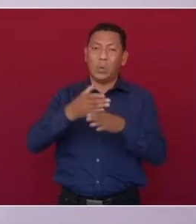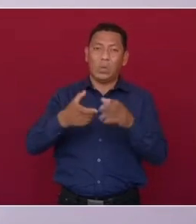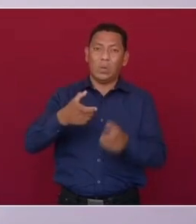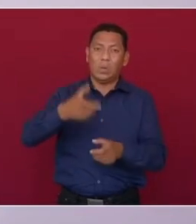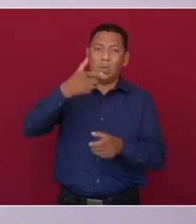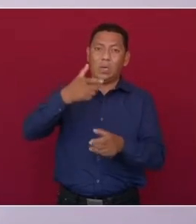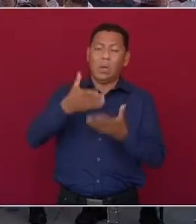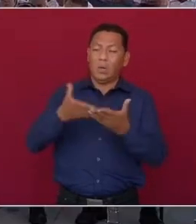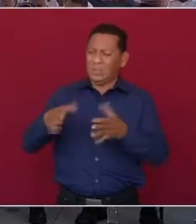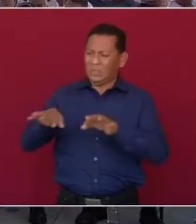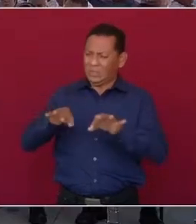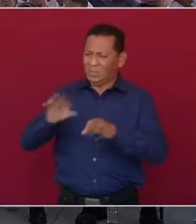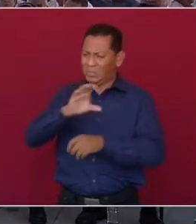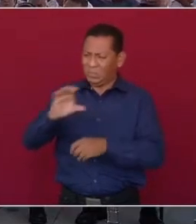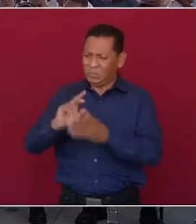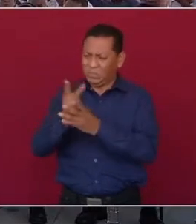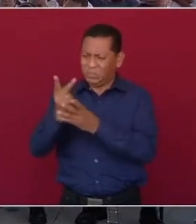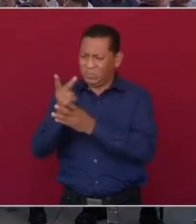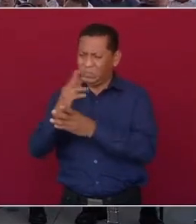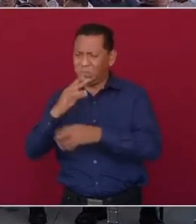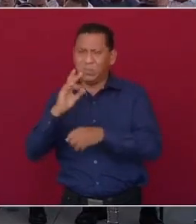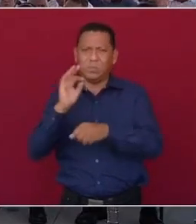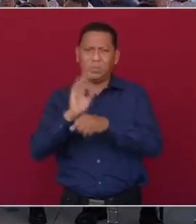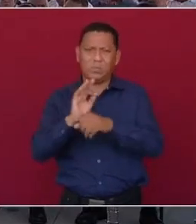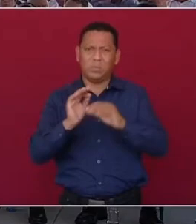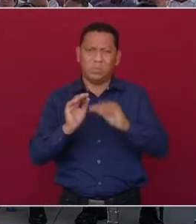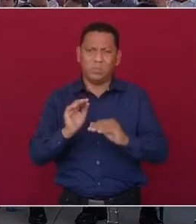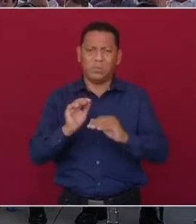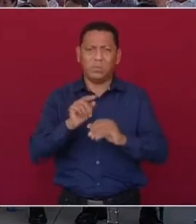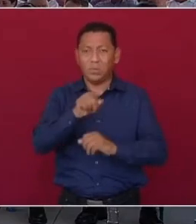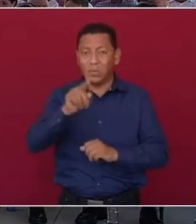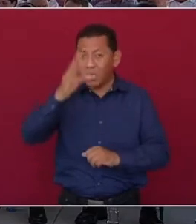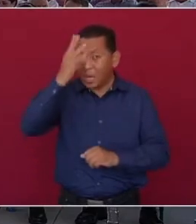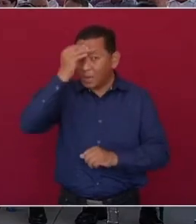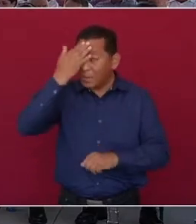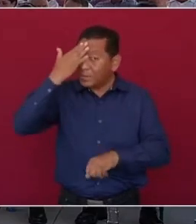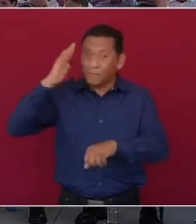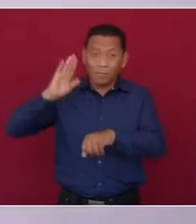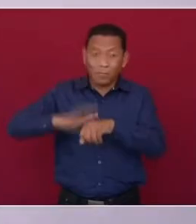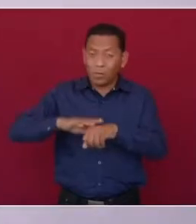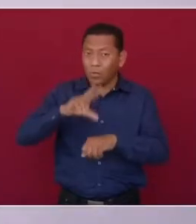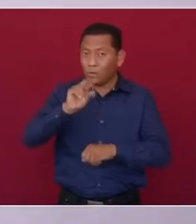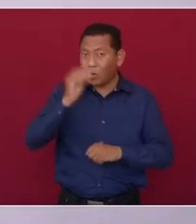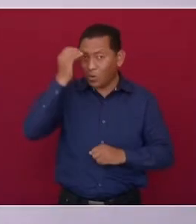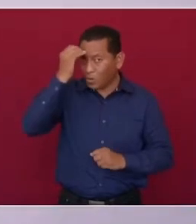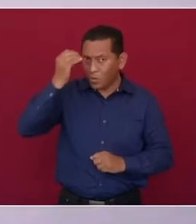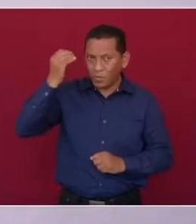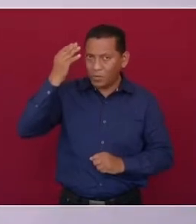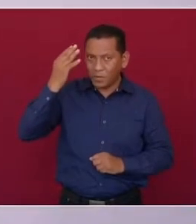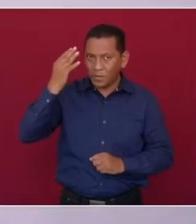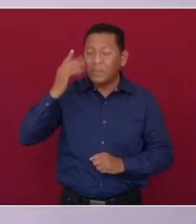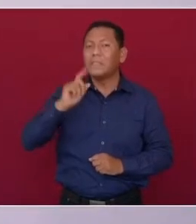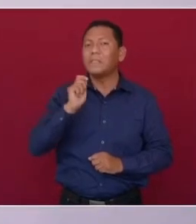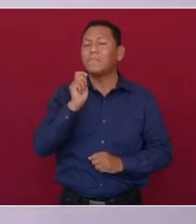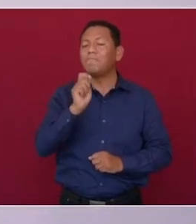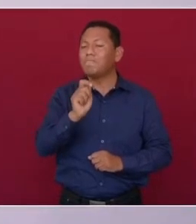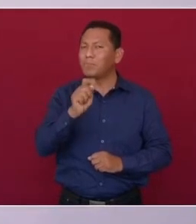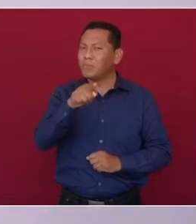enseñanza mayor, que no se nos vaya a olvidar esa